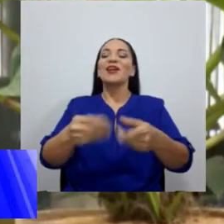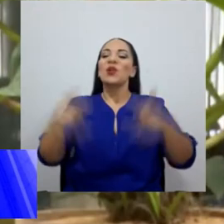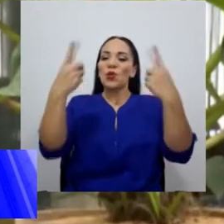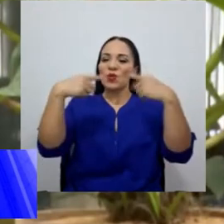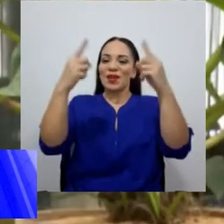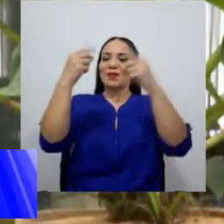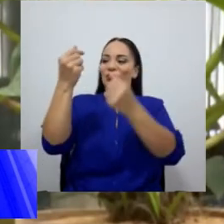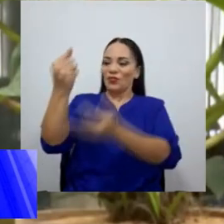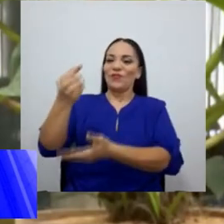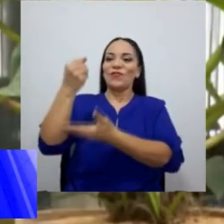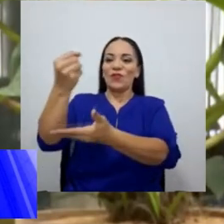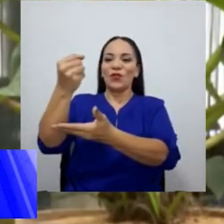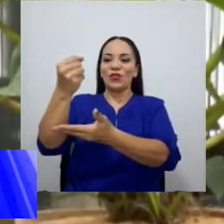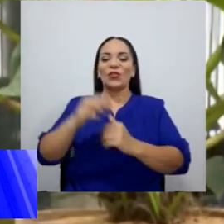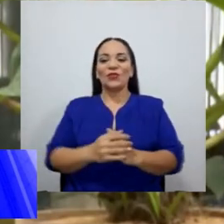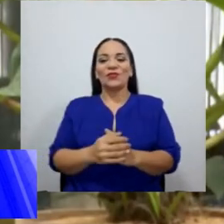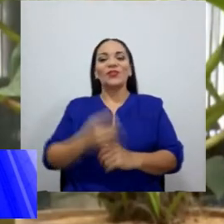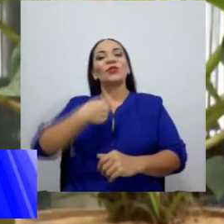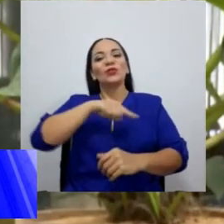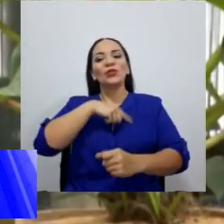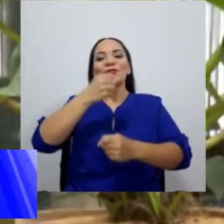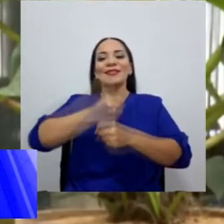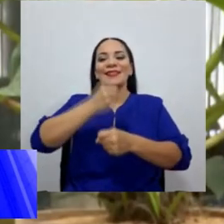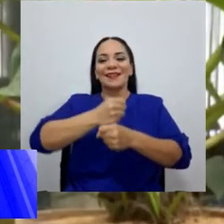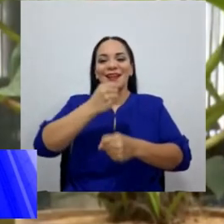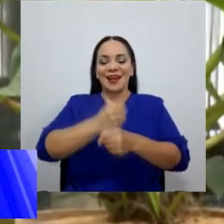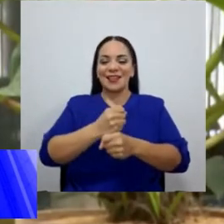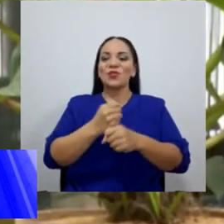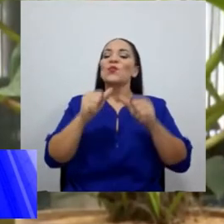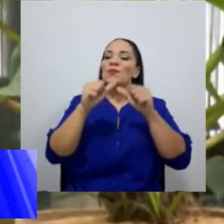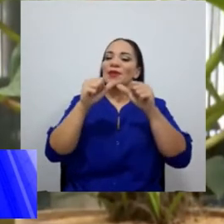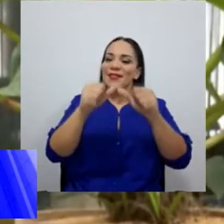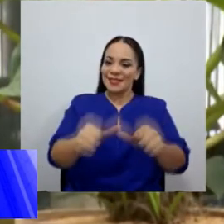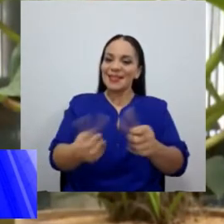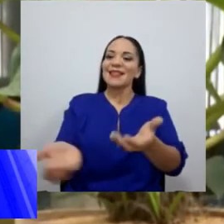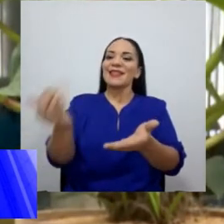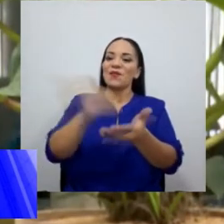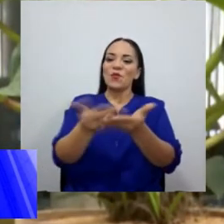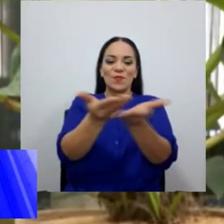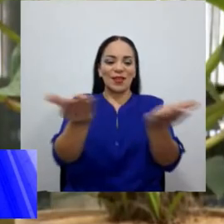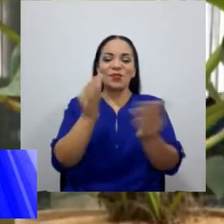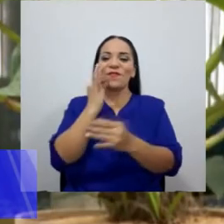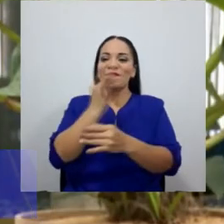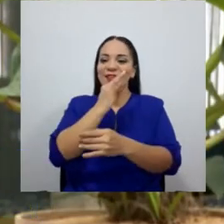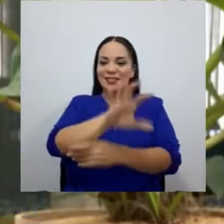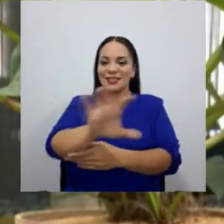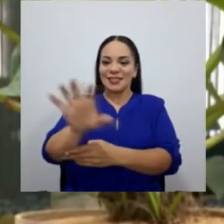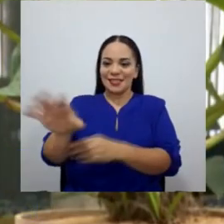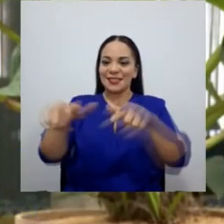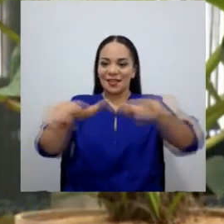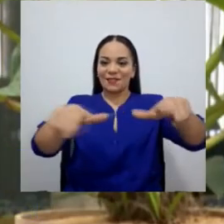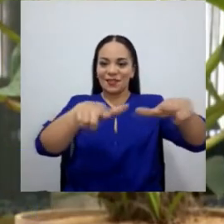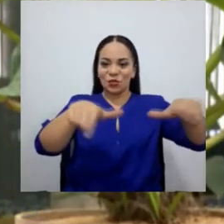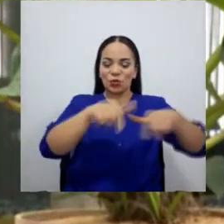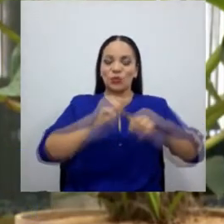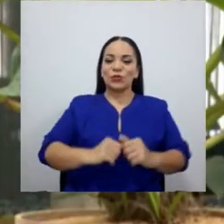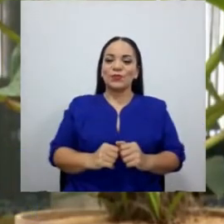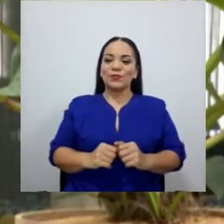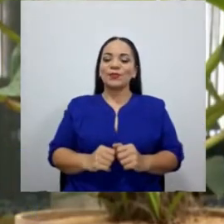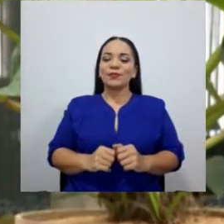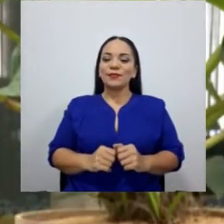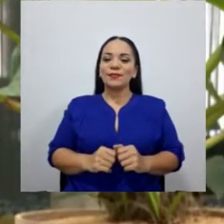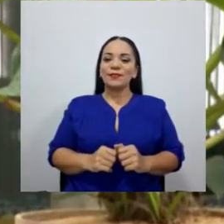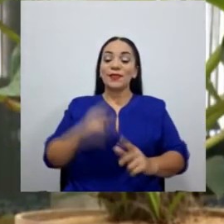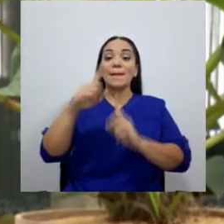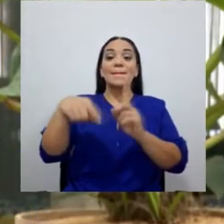fondo y estamos trabajando para seguirles devolviendo las fincas de sus territorios. Además,